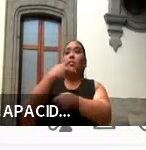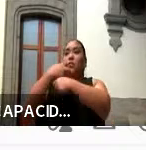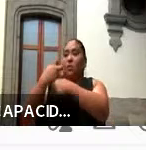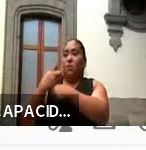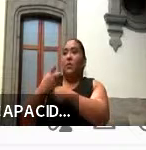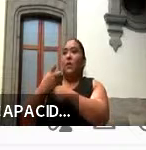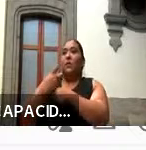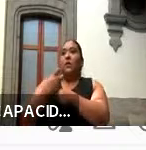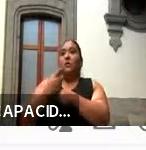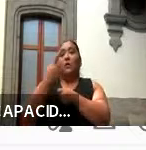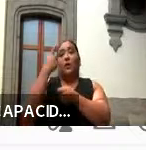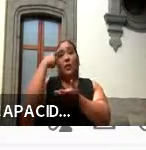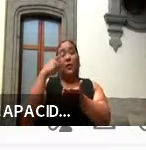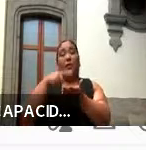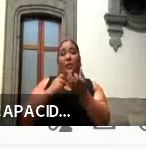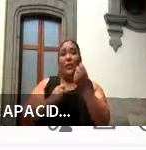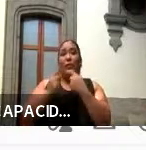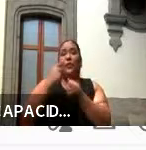excedí